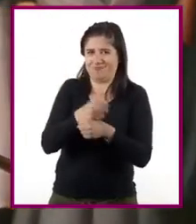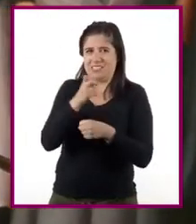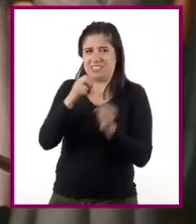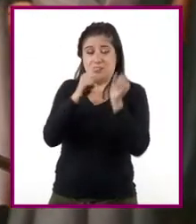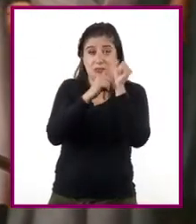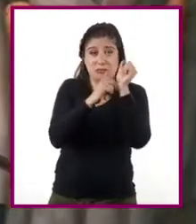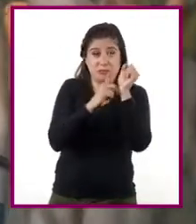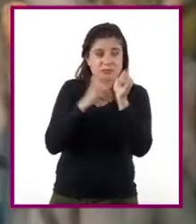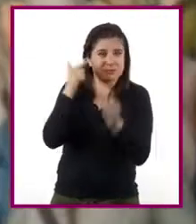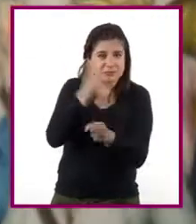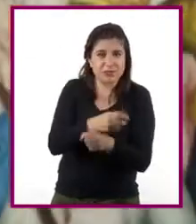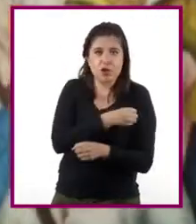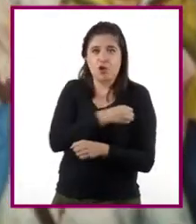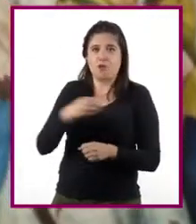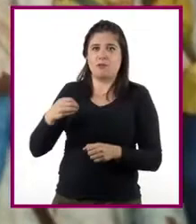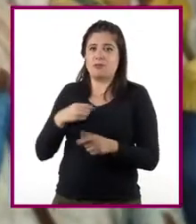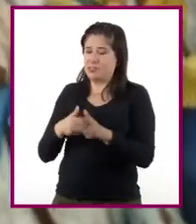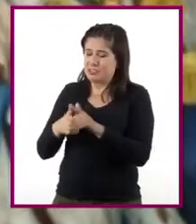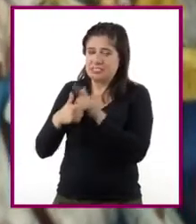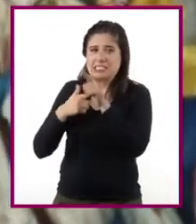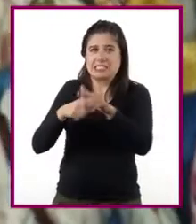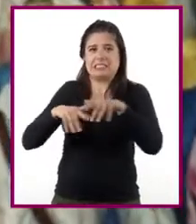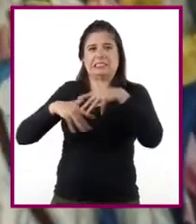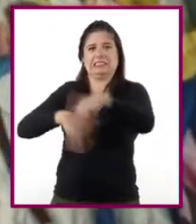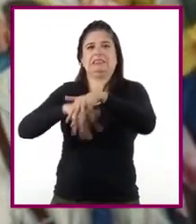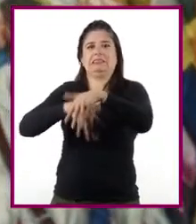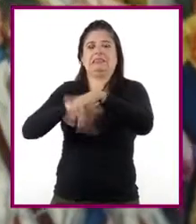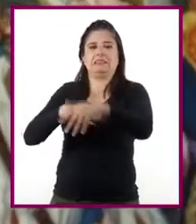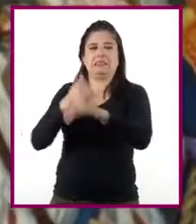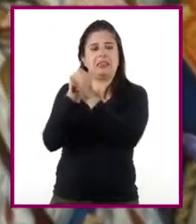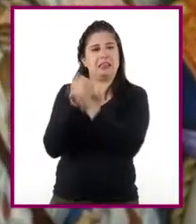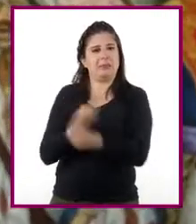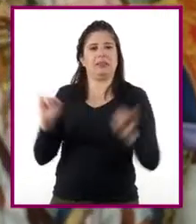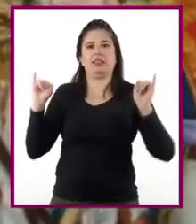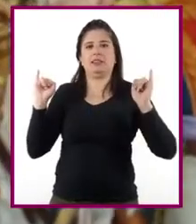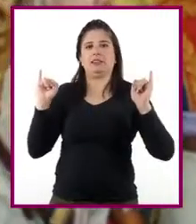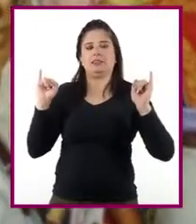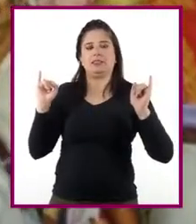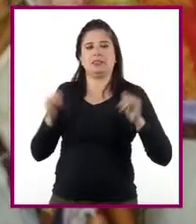ello obligados a adelantar el movimiento de independencia.